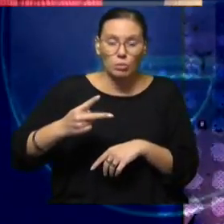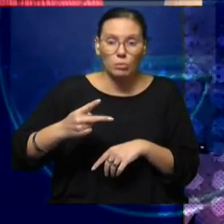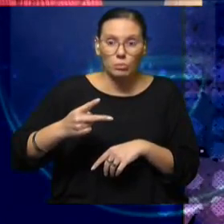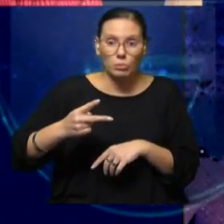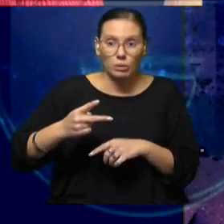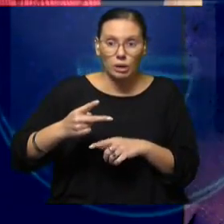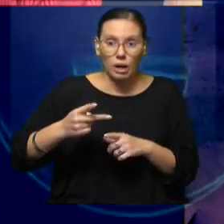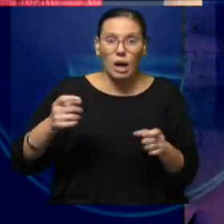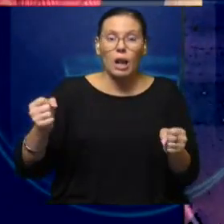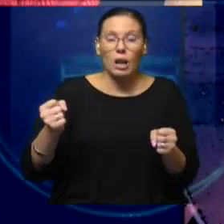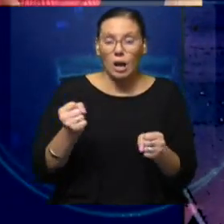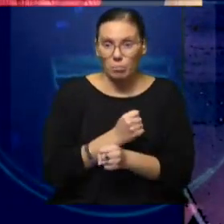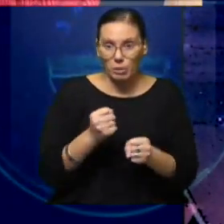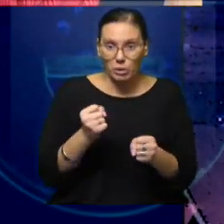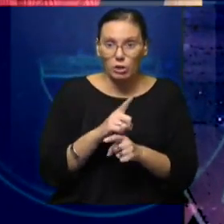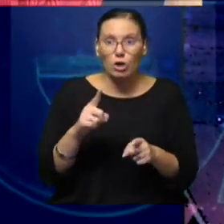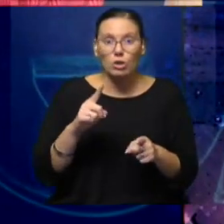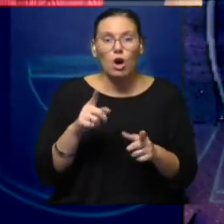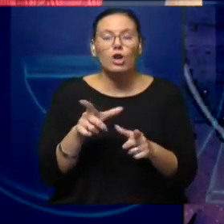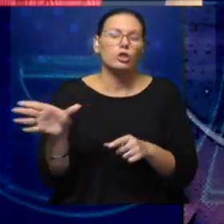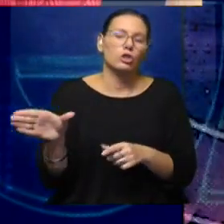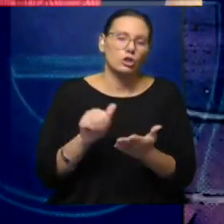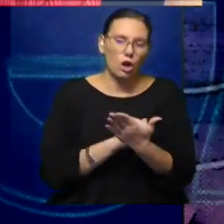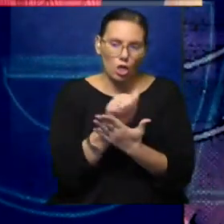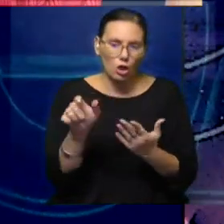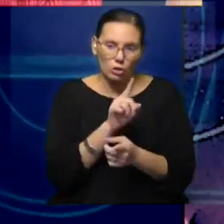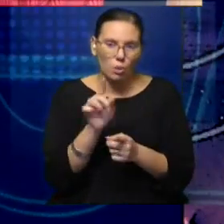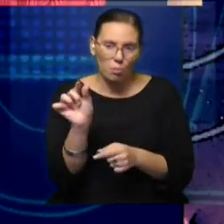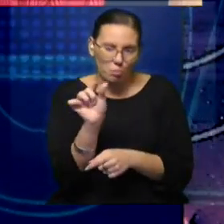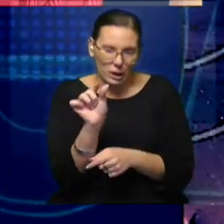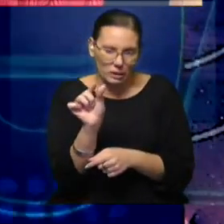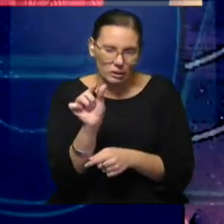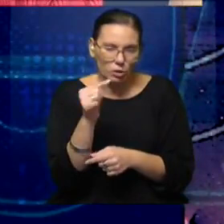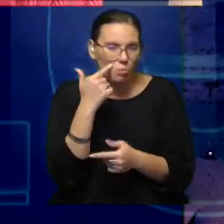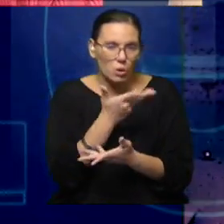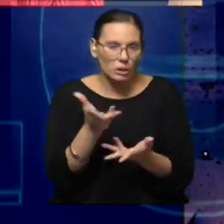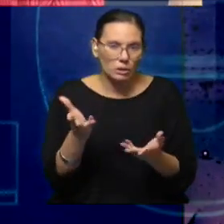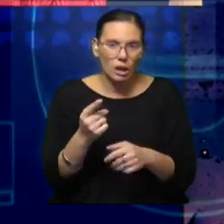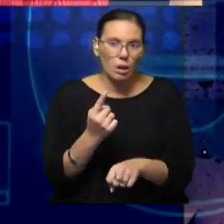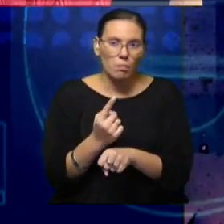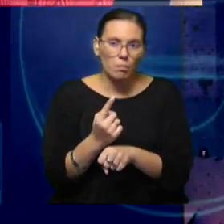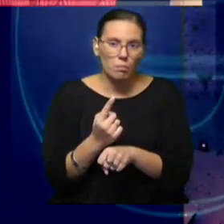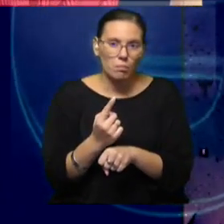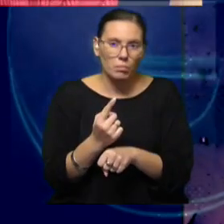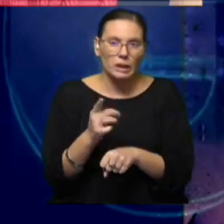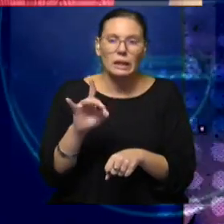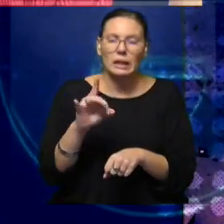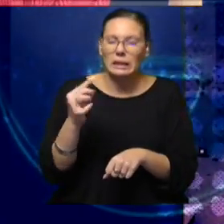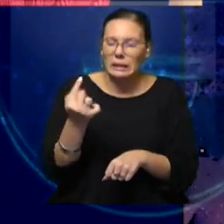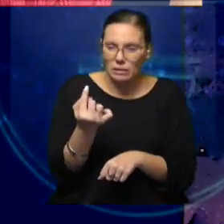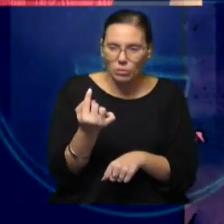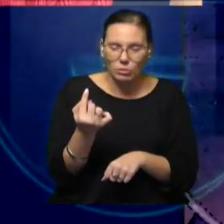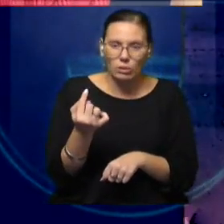en la premiación, no lo pasaron entero, pasaron un pequeño adelanto, que fue los primeros 15 segundos,